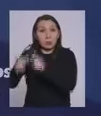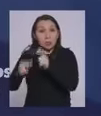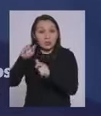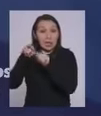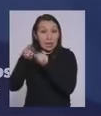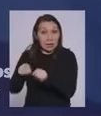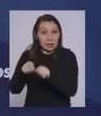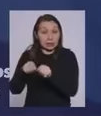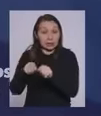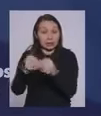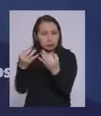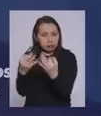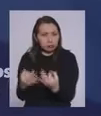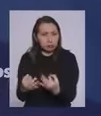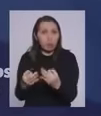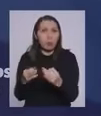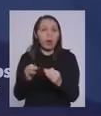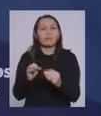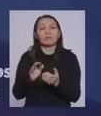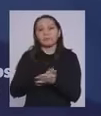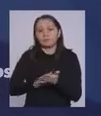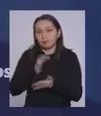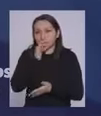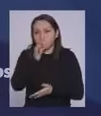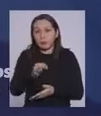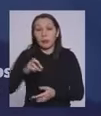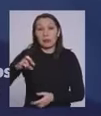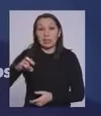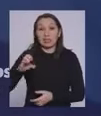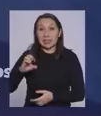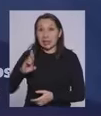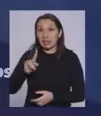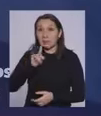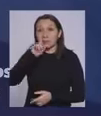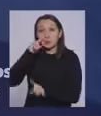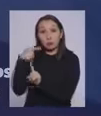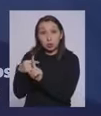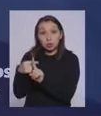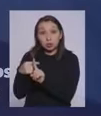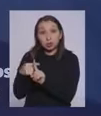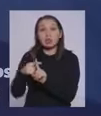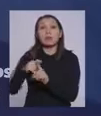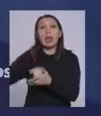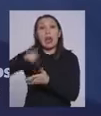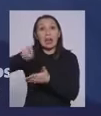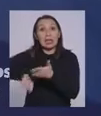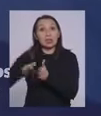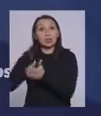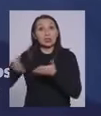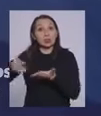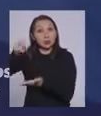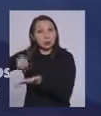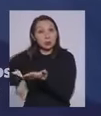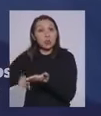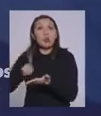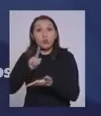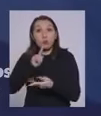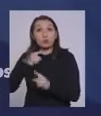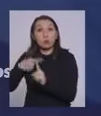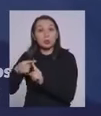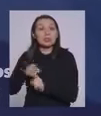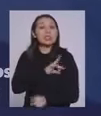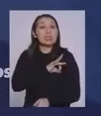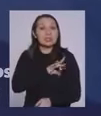a ese tópico, es decir, PCR positiva con registro civil positivo, Chile